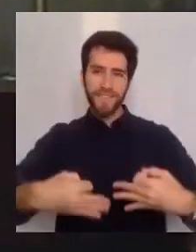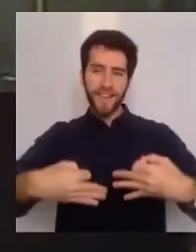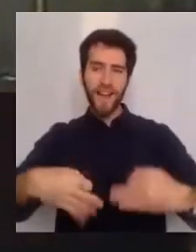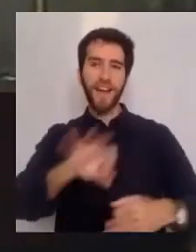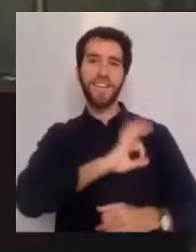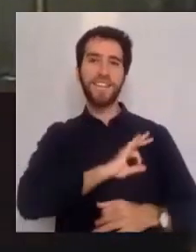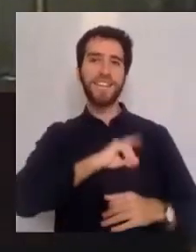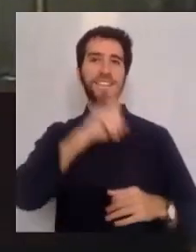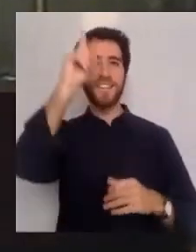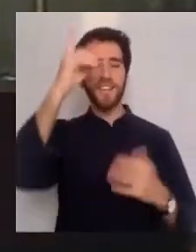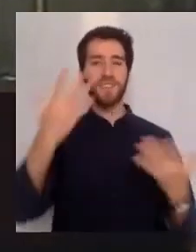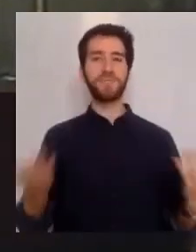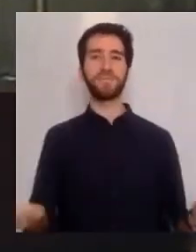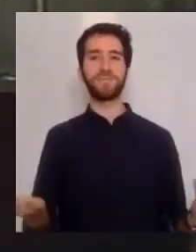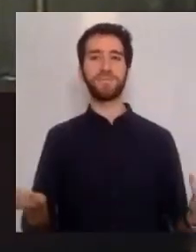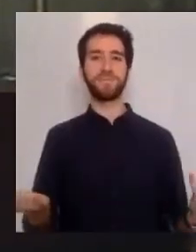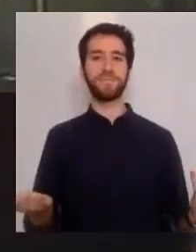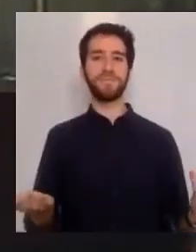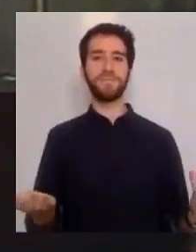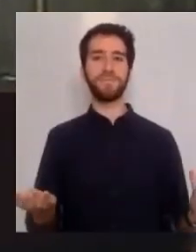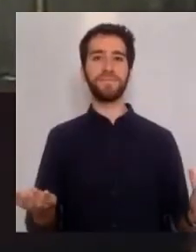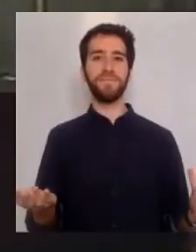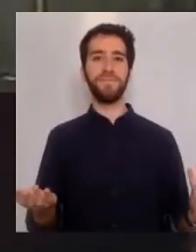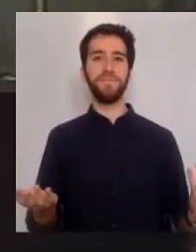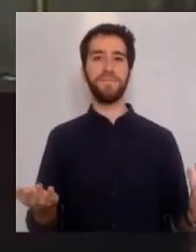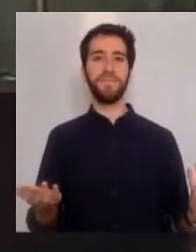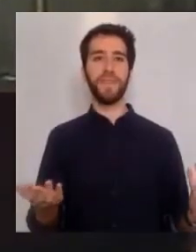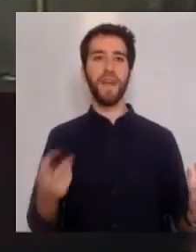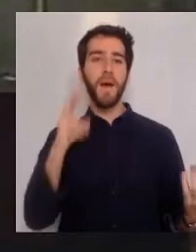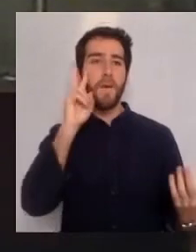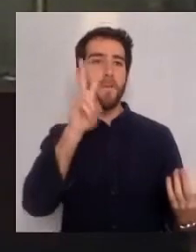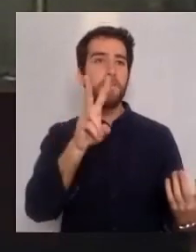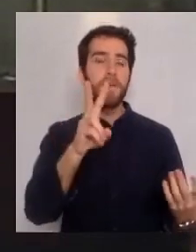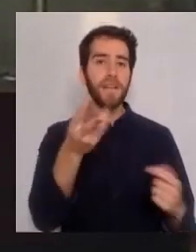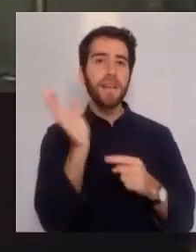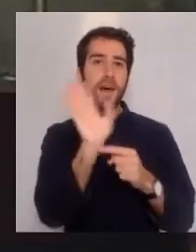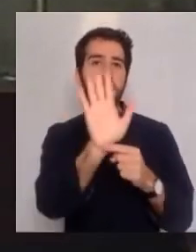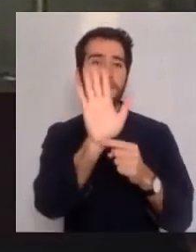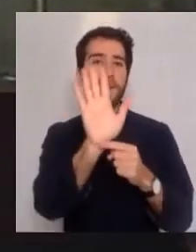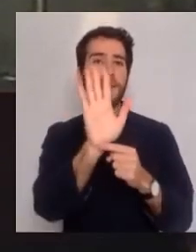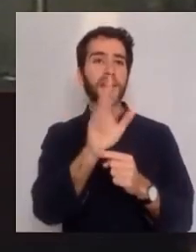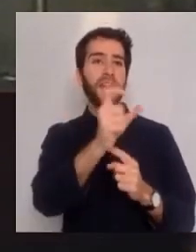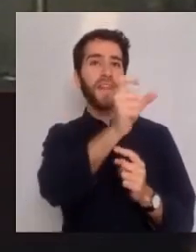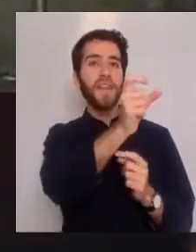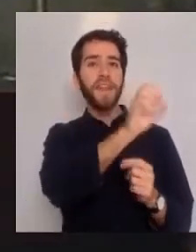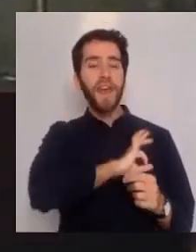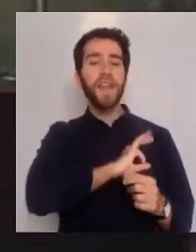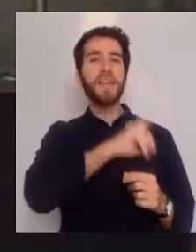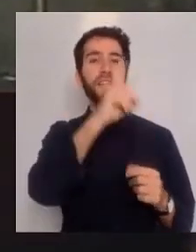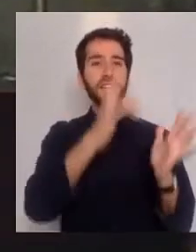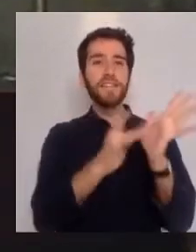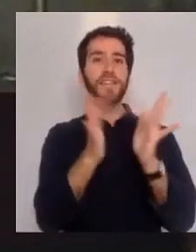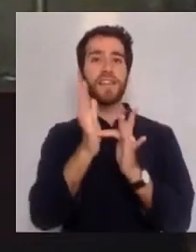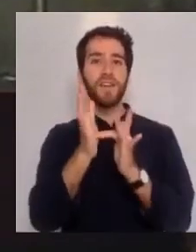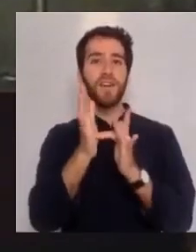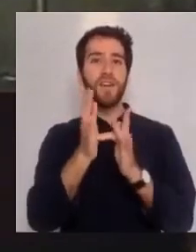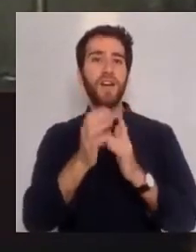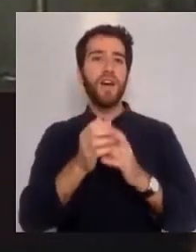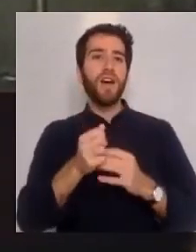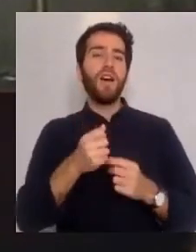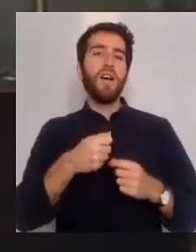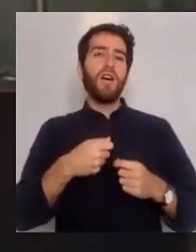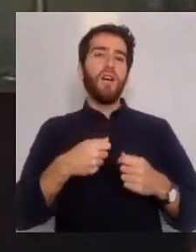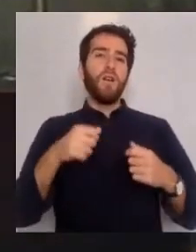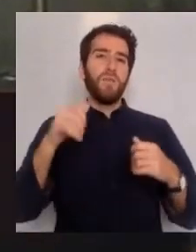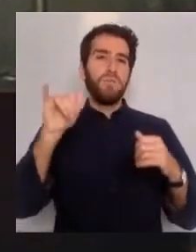presencia del Señor en tantas personas que aman gratuitamente, que gastan y se desgastan por los demás, que ponen